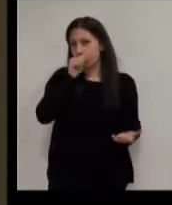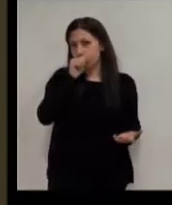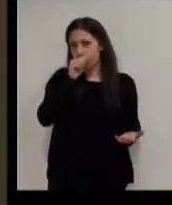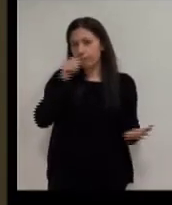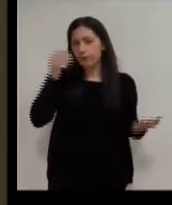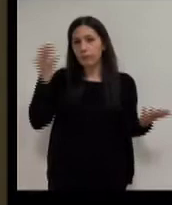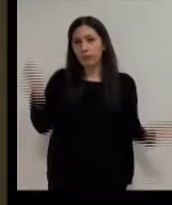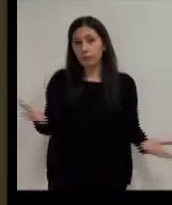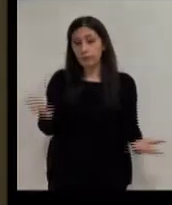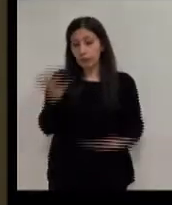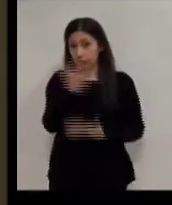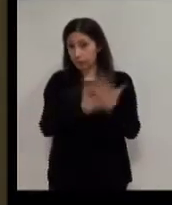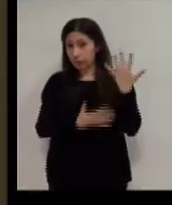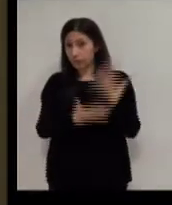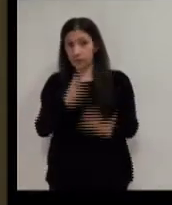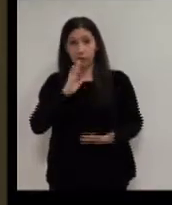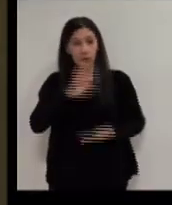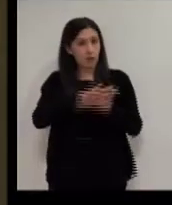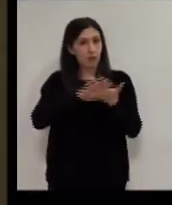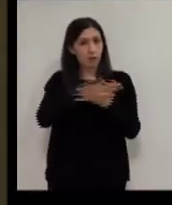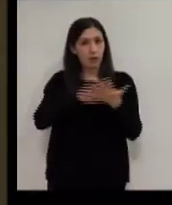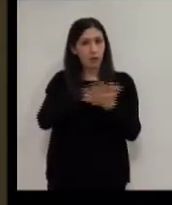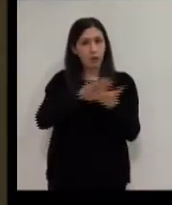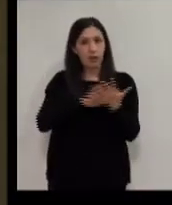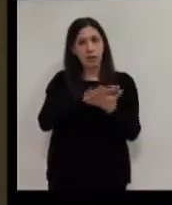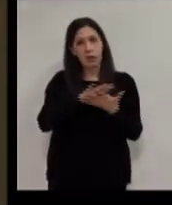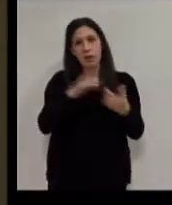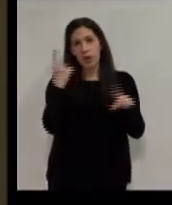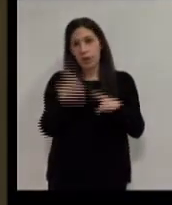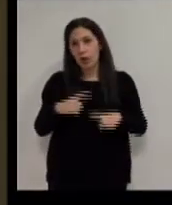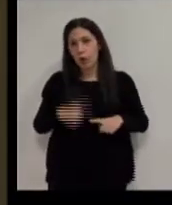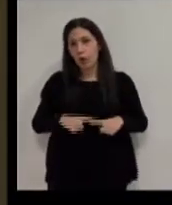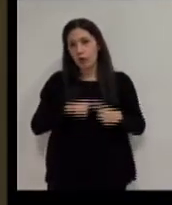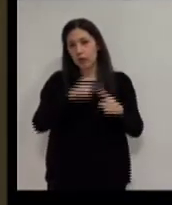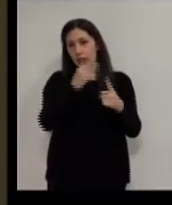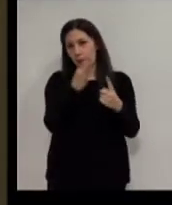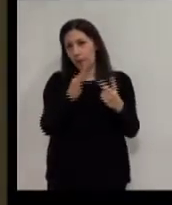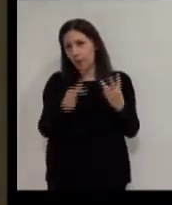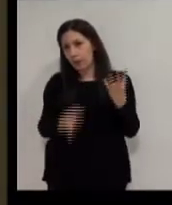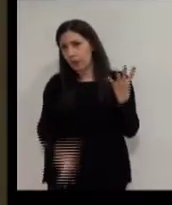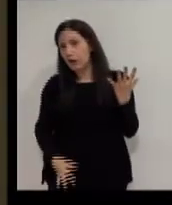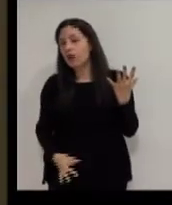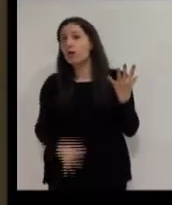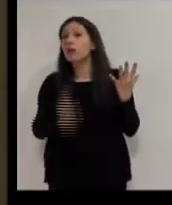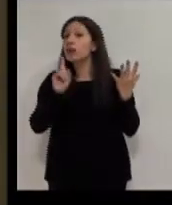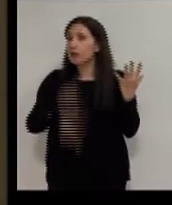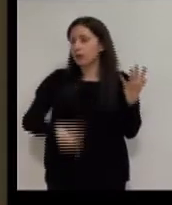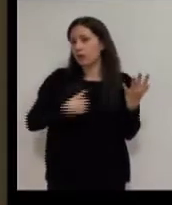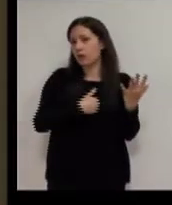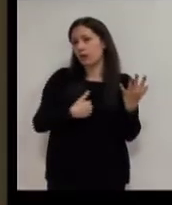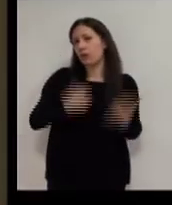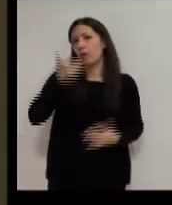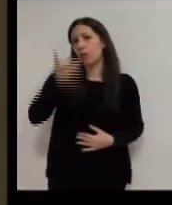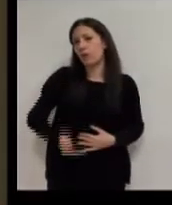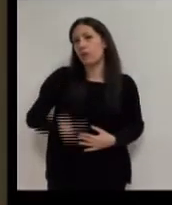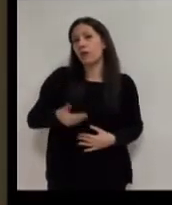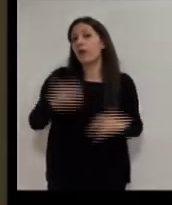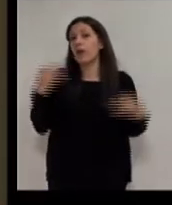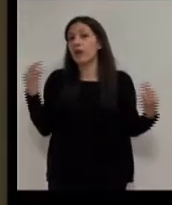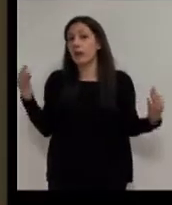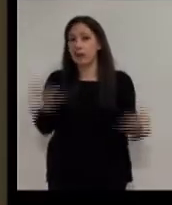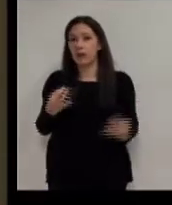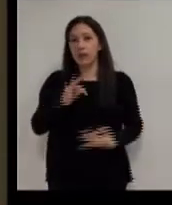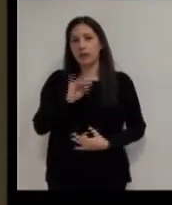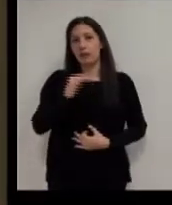en esta mezcla que hay que saber hacer, en esta suma, es donde pueden tener también un